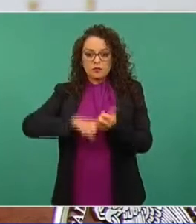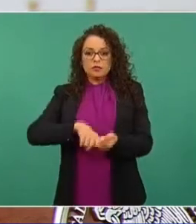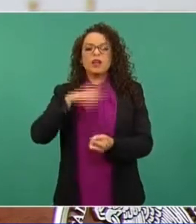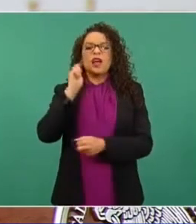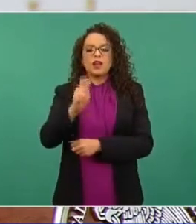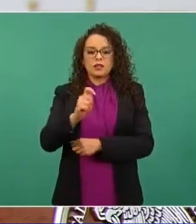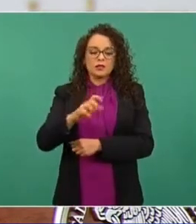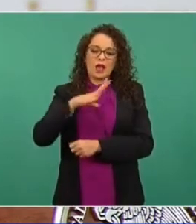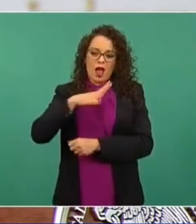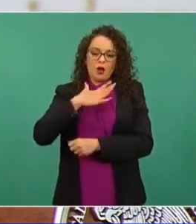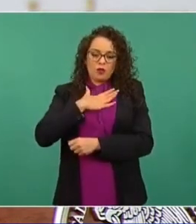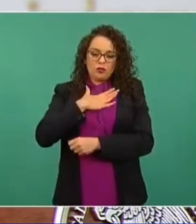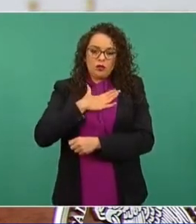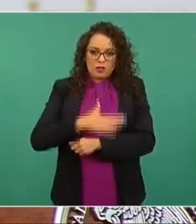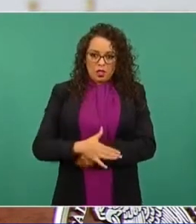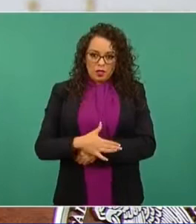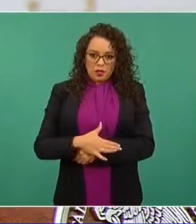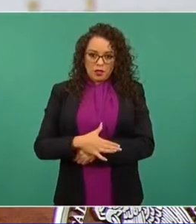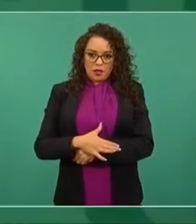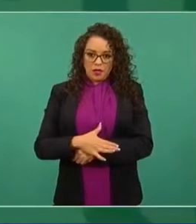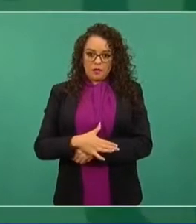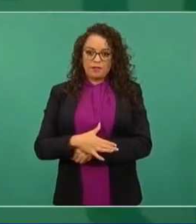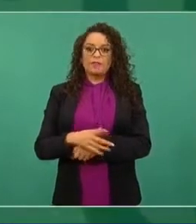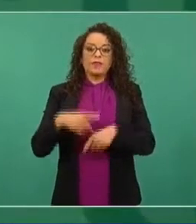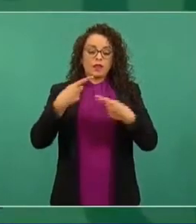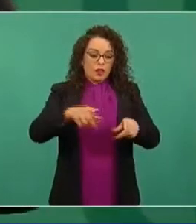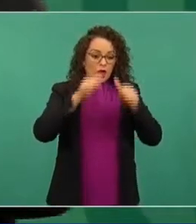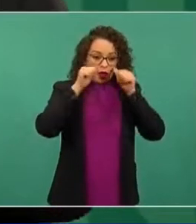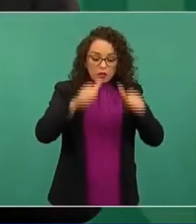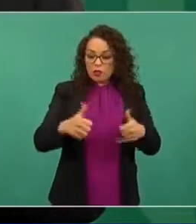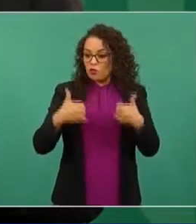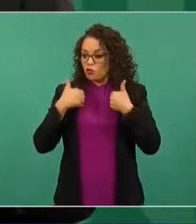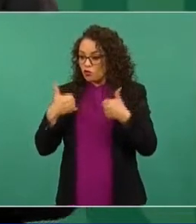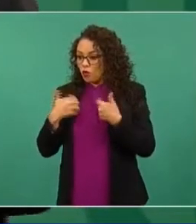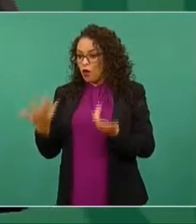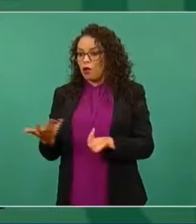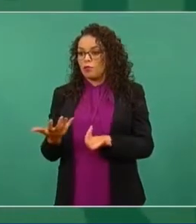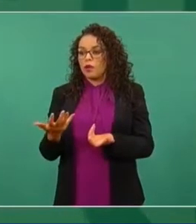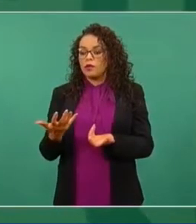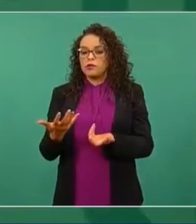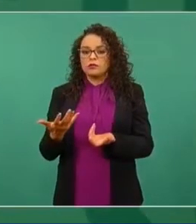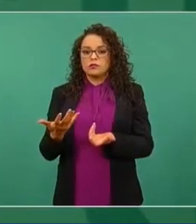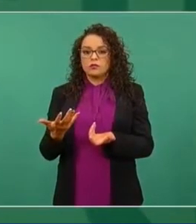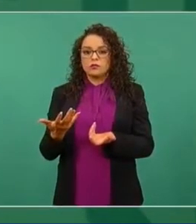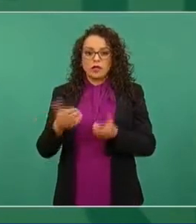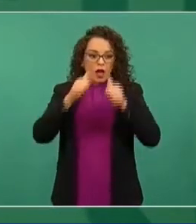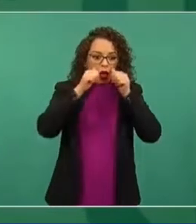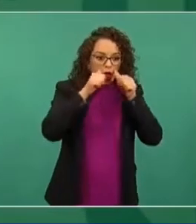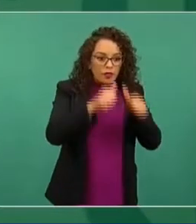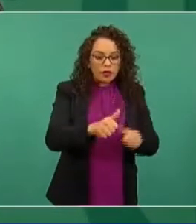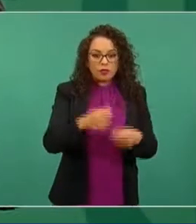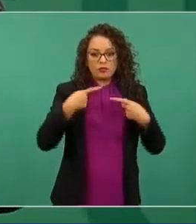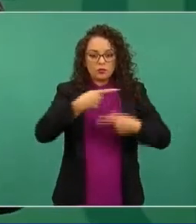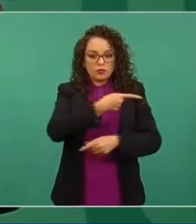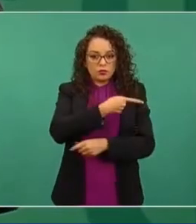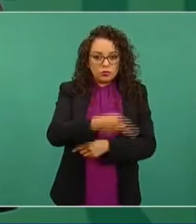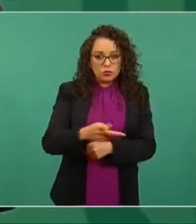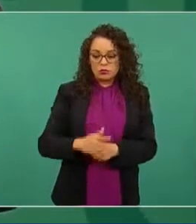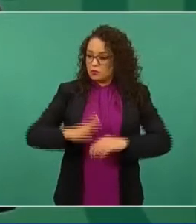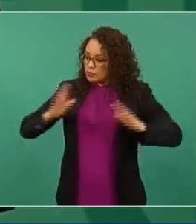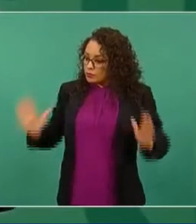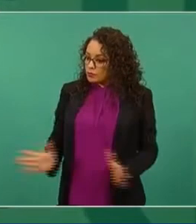Si se combate la pobreza, si se atiende a los jóvenes, ¿sí?, si se impulsa la